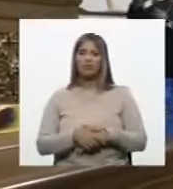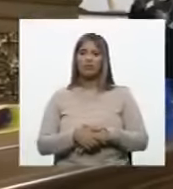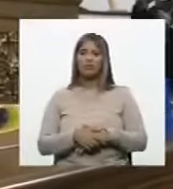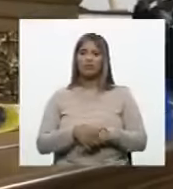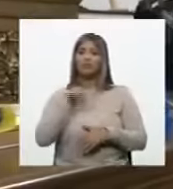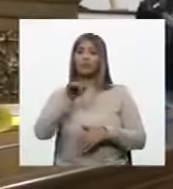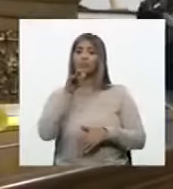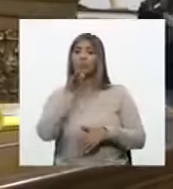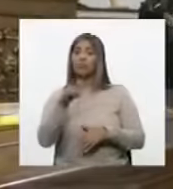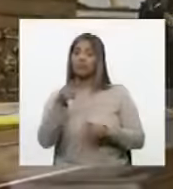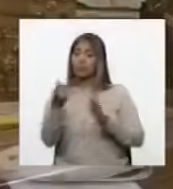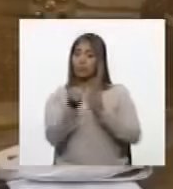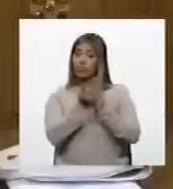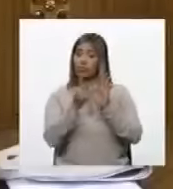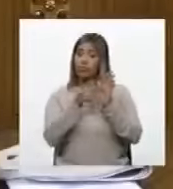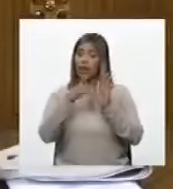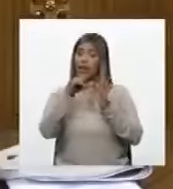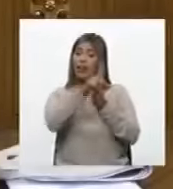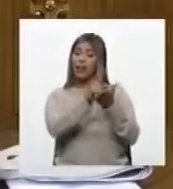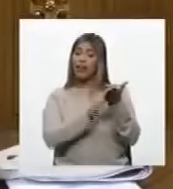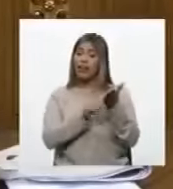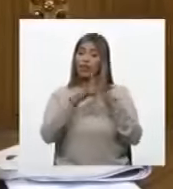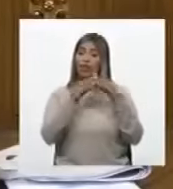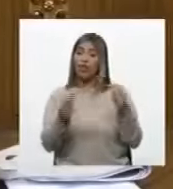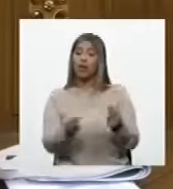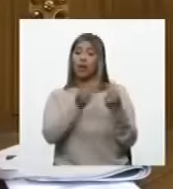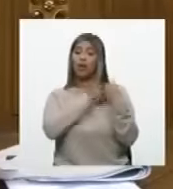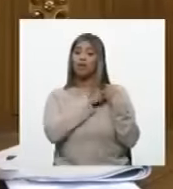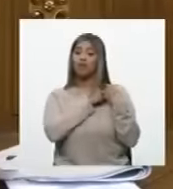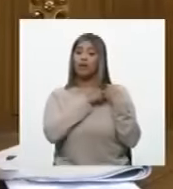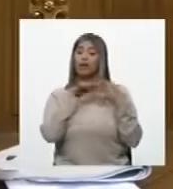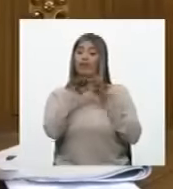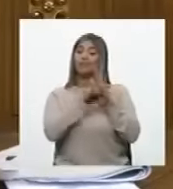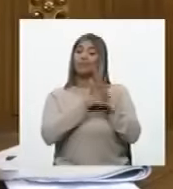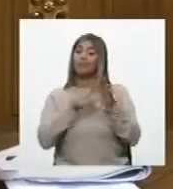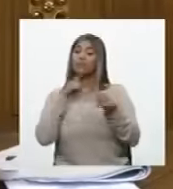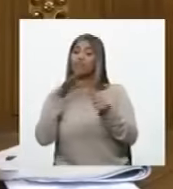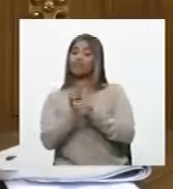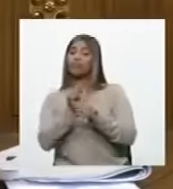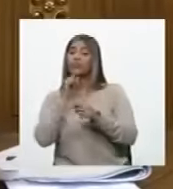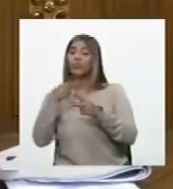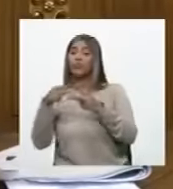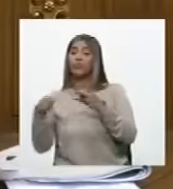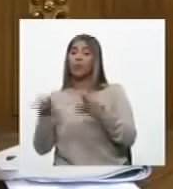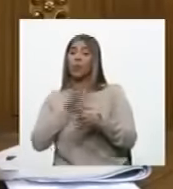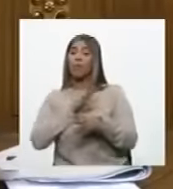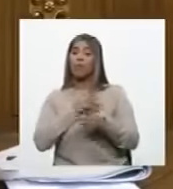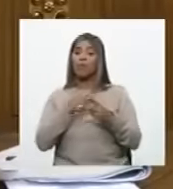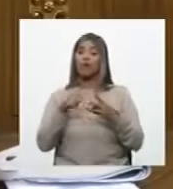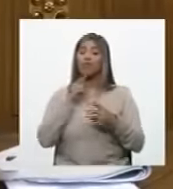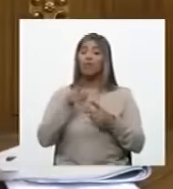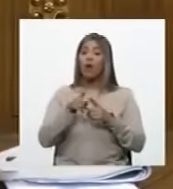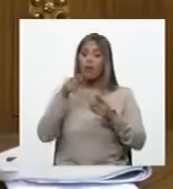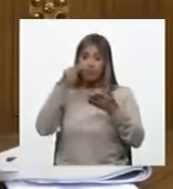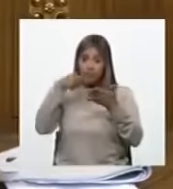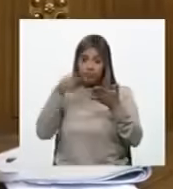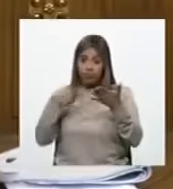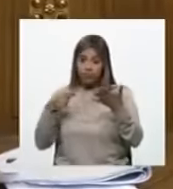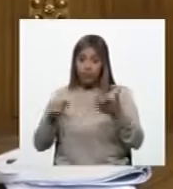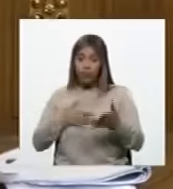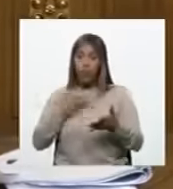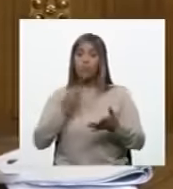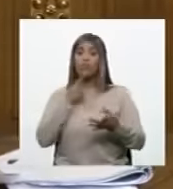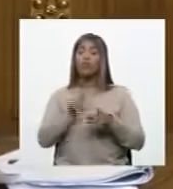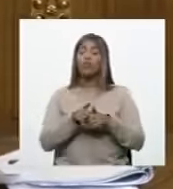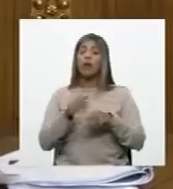Este informe va a llevar el listado de los responsables implicados para identificar su registro de propiedades y bienes con el fin de verificar la posibilidad